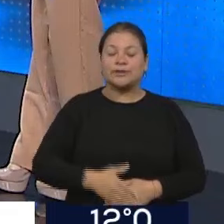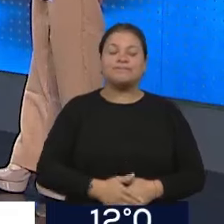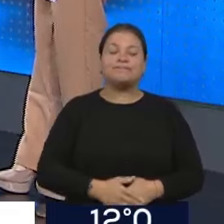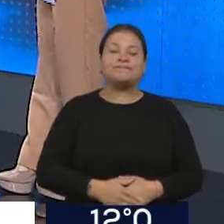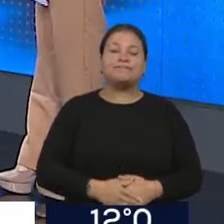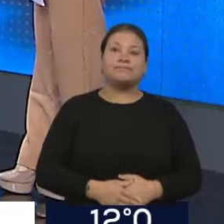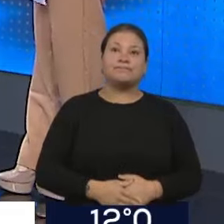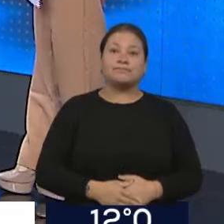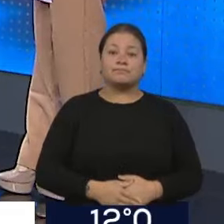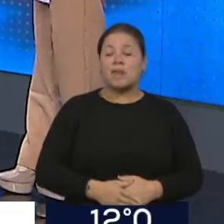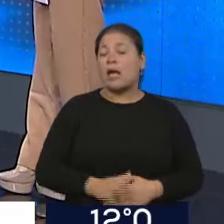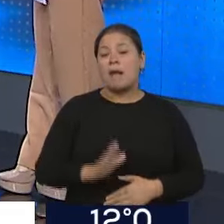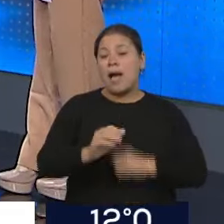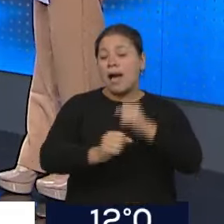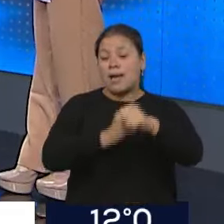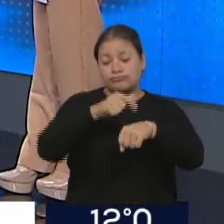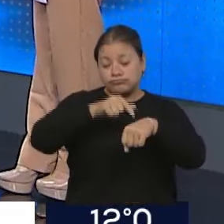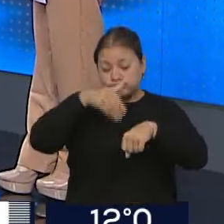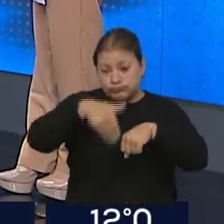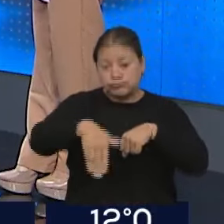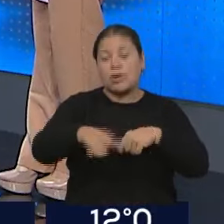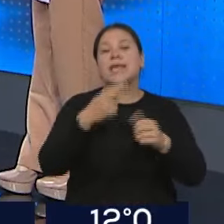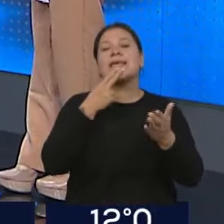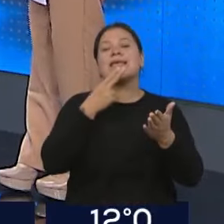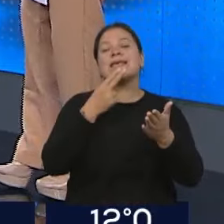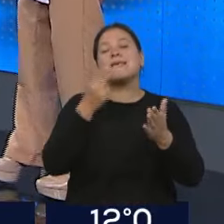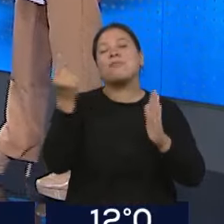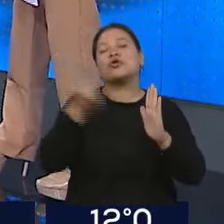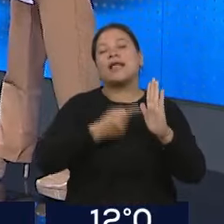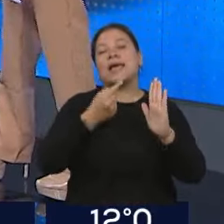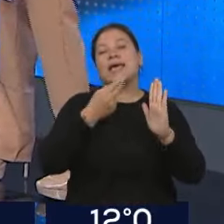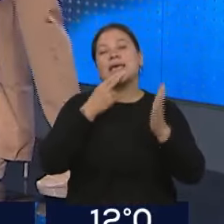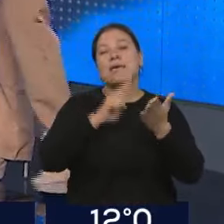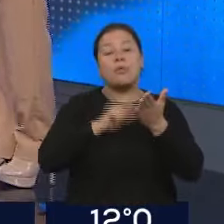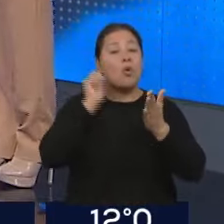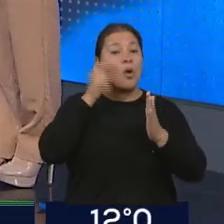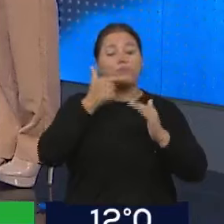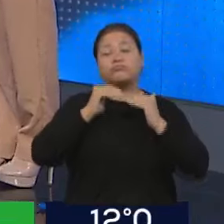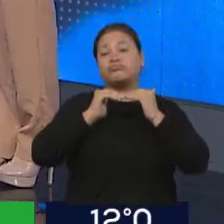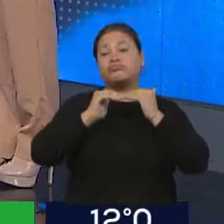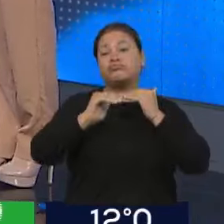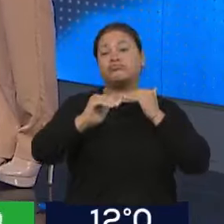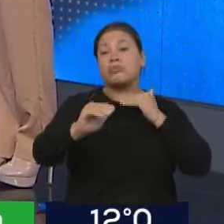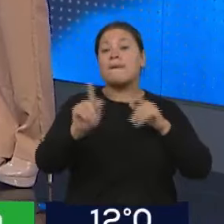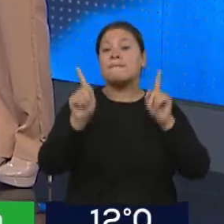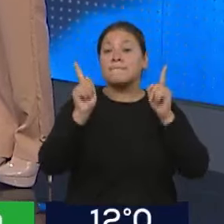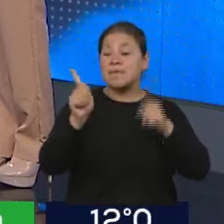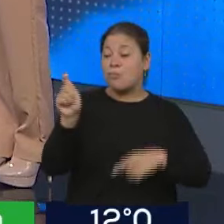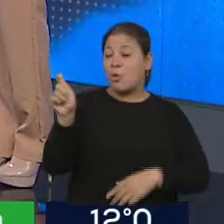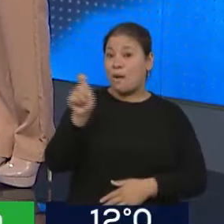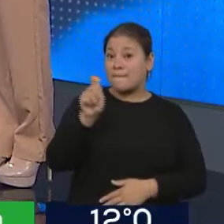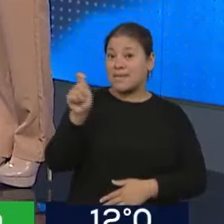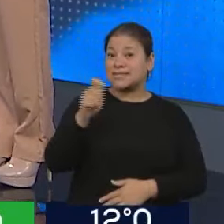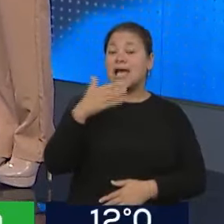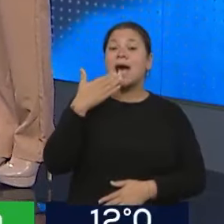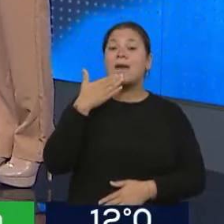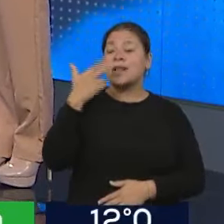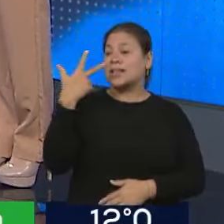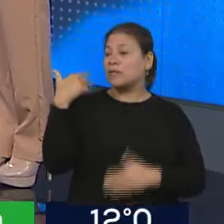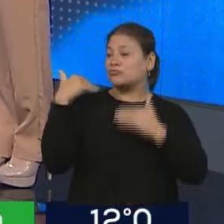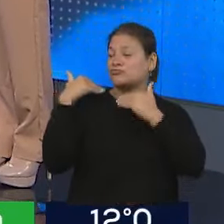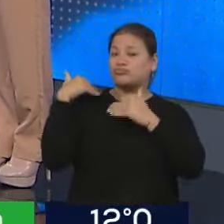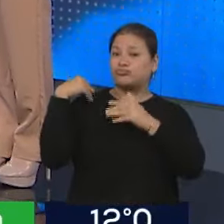manera inalterados los cuadros tarifarios vigentes desde el 3 de abril. Por lo tanto, queda en pausa esa decisión